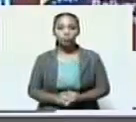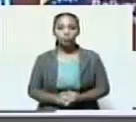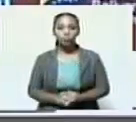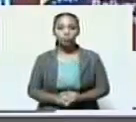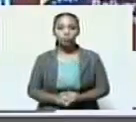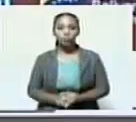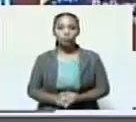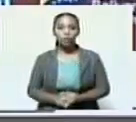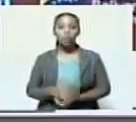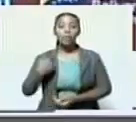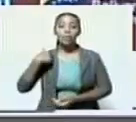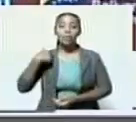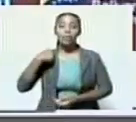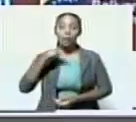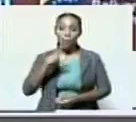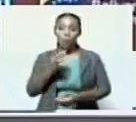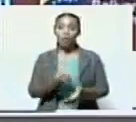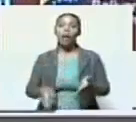debemos reiterarlo,